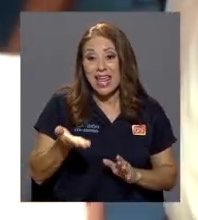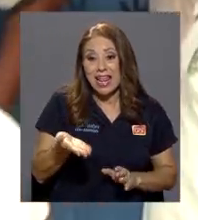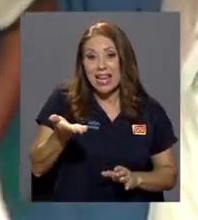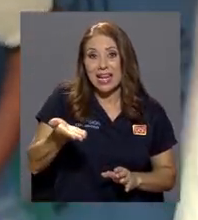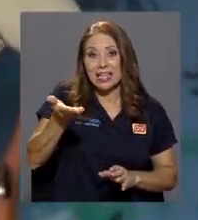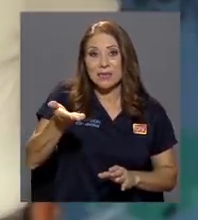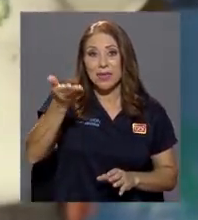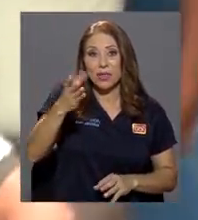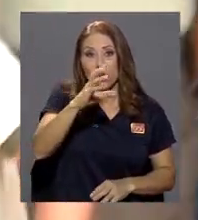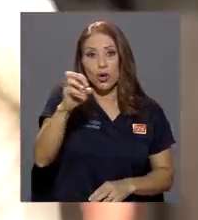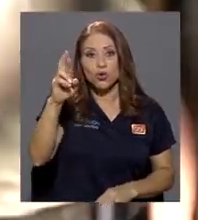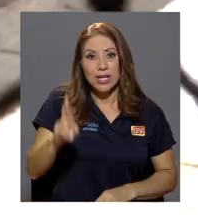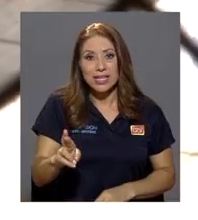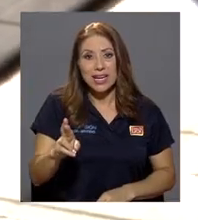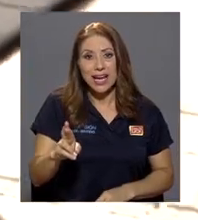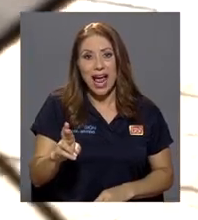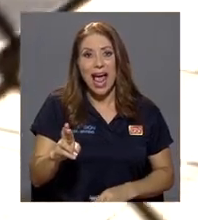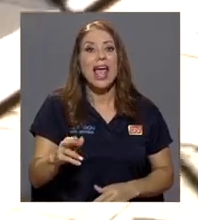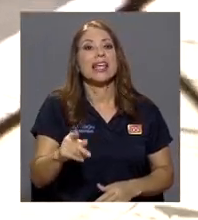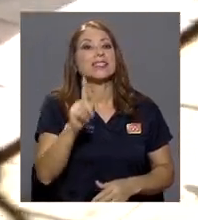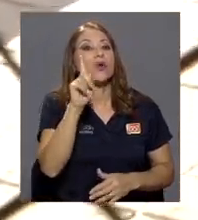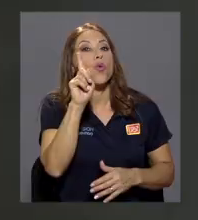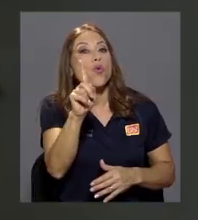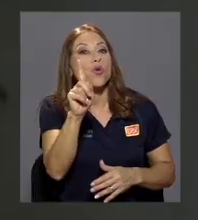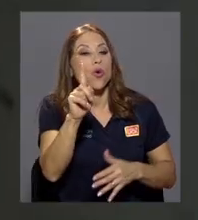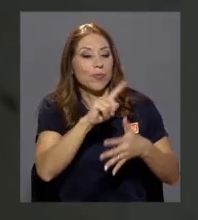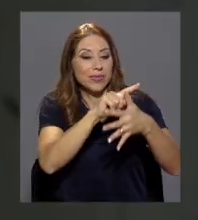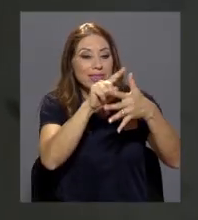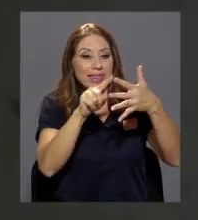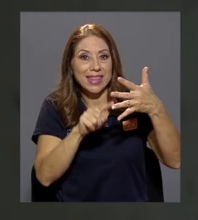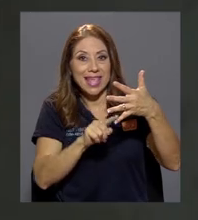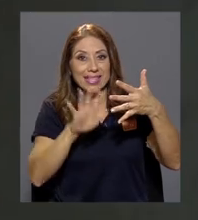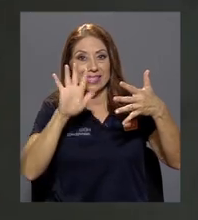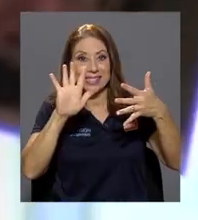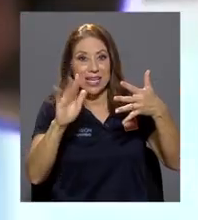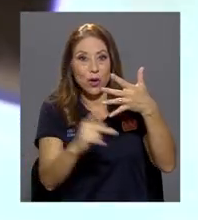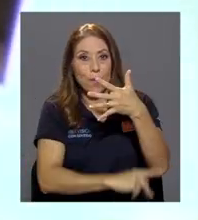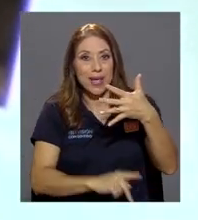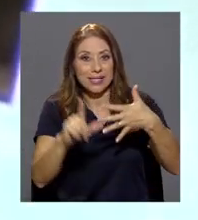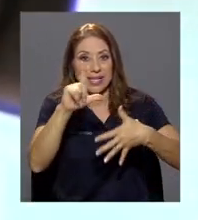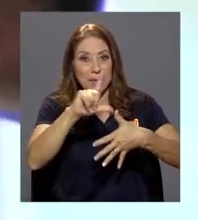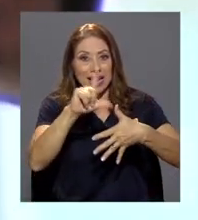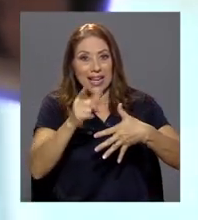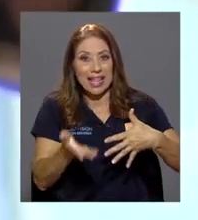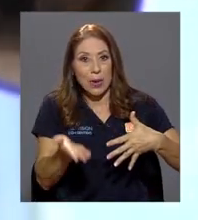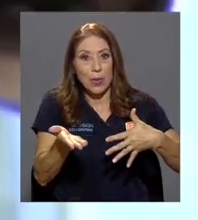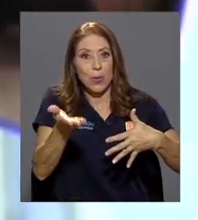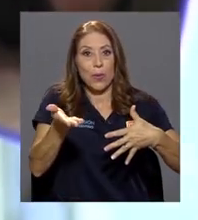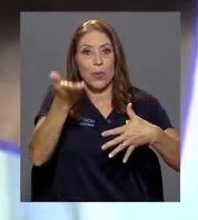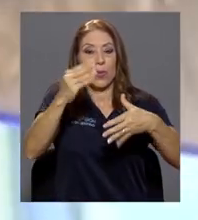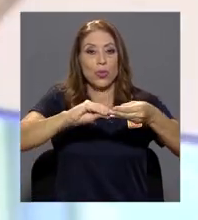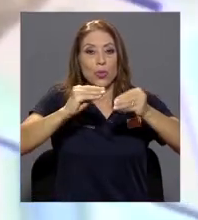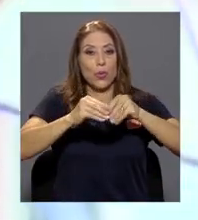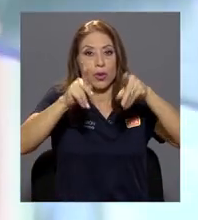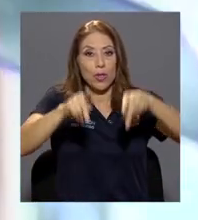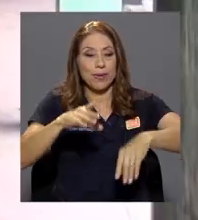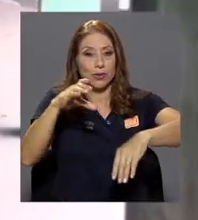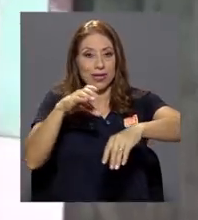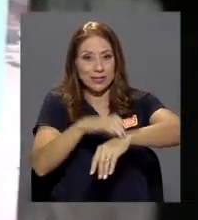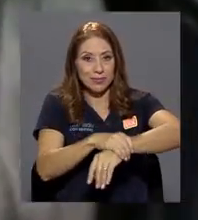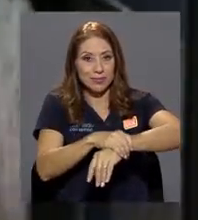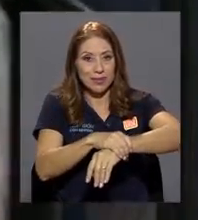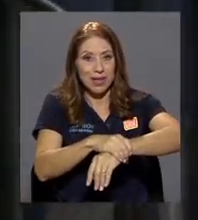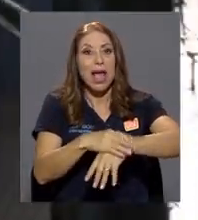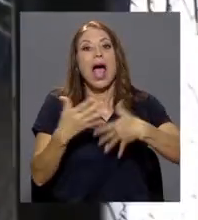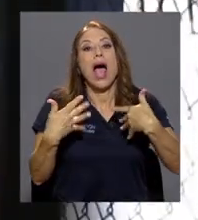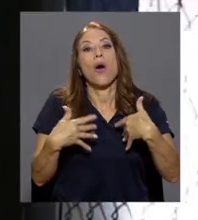de los cinco crecimientos mayores de todos los países de américa latina en el encarcelamiento aun cuando es un